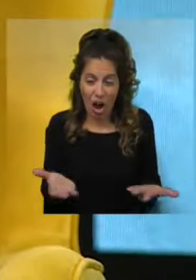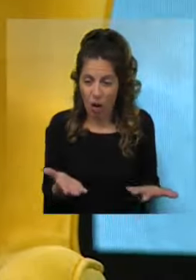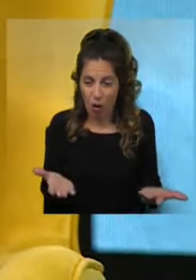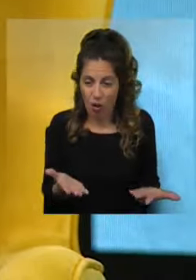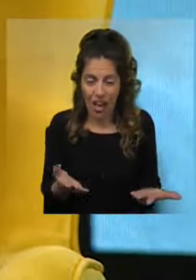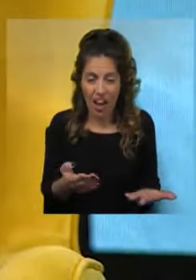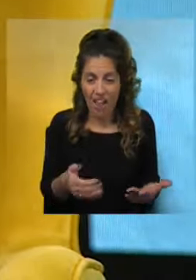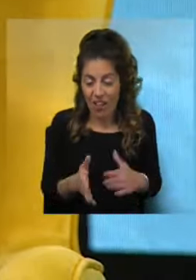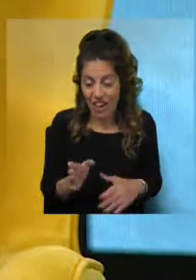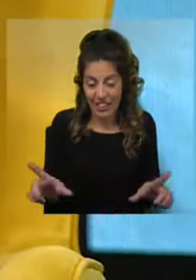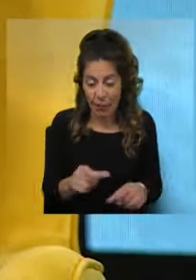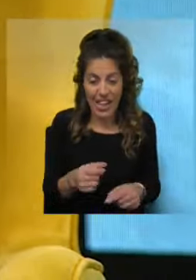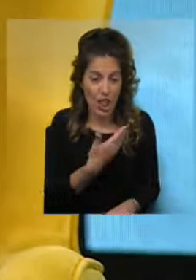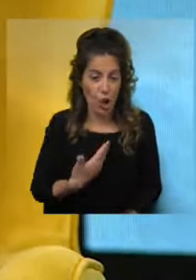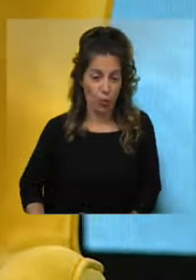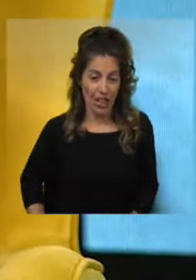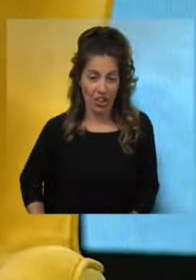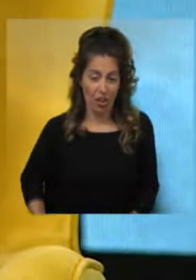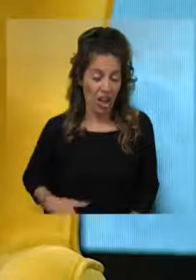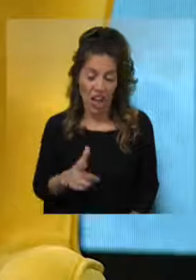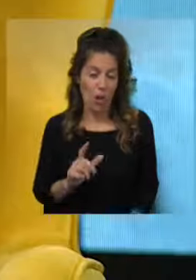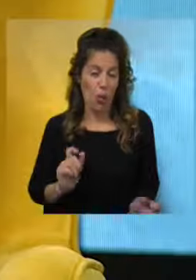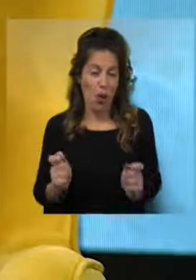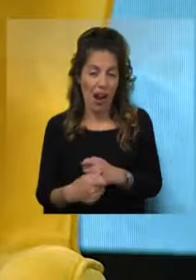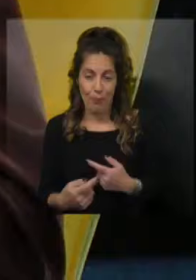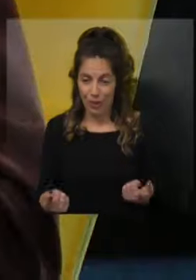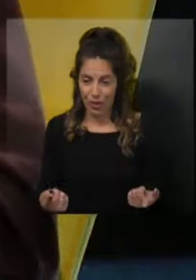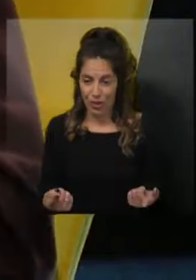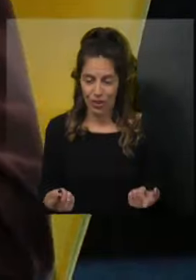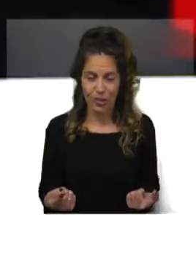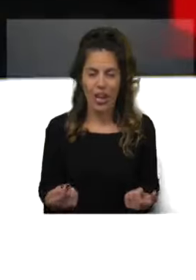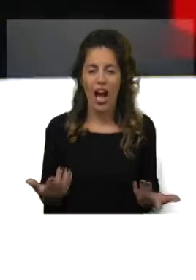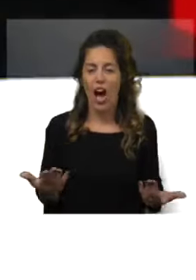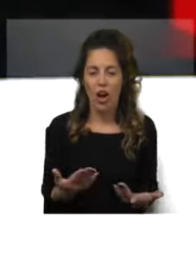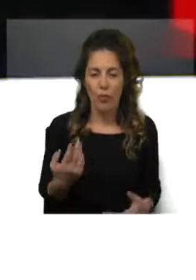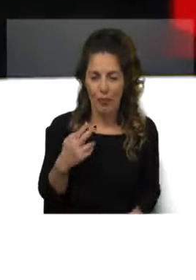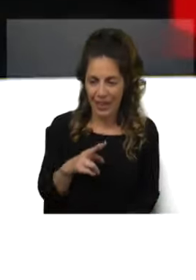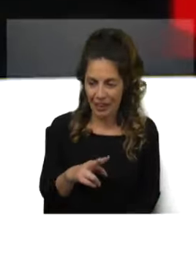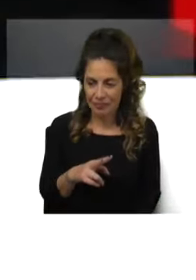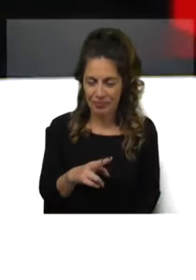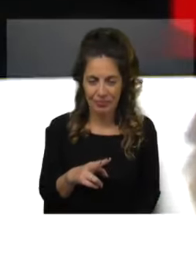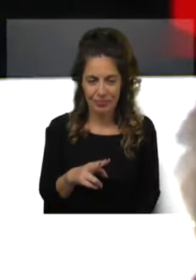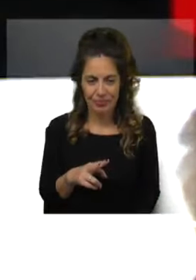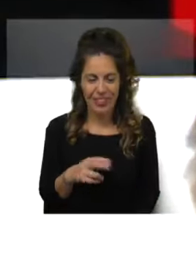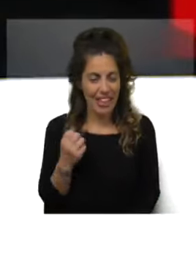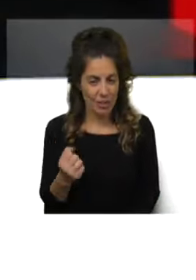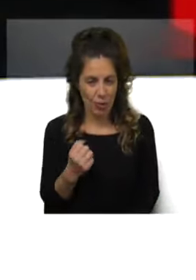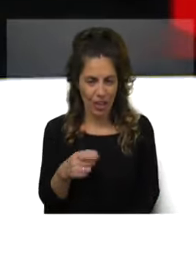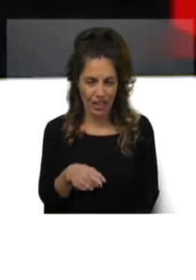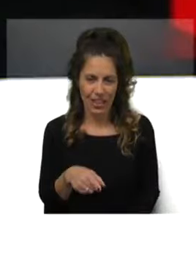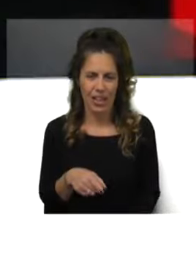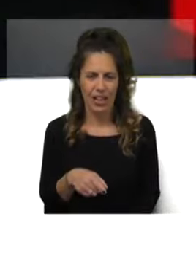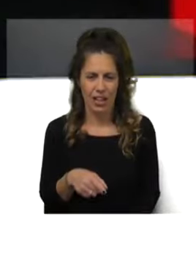por terminar el gobierno bueno no fueron tales en realidad ahora vos fíjate pie de página Porque es importante